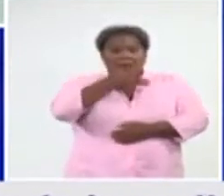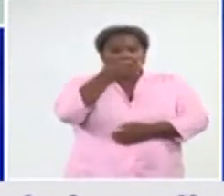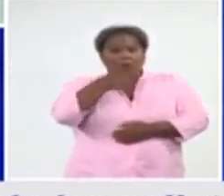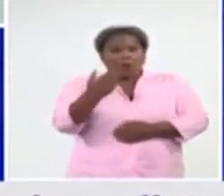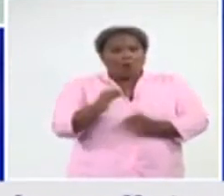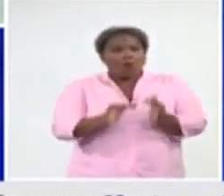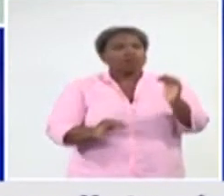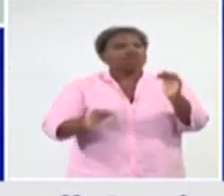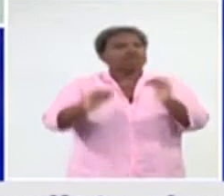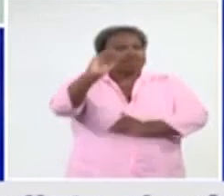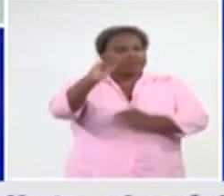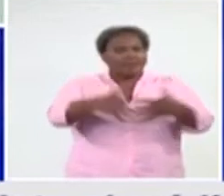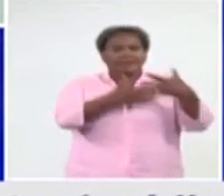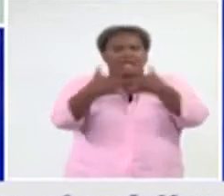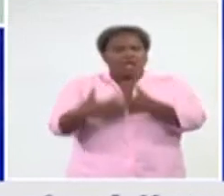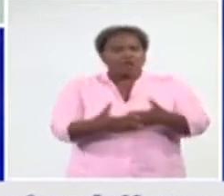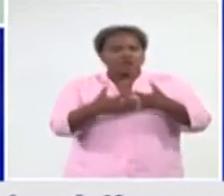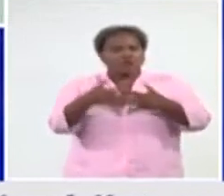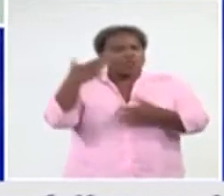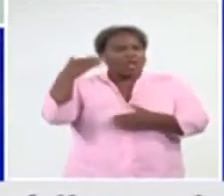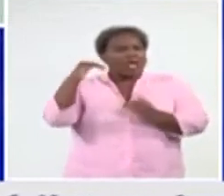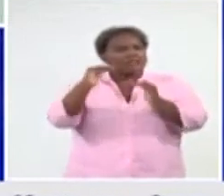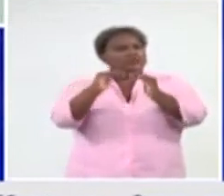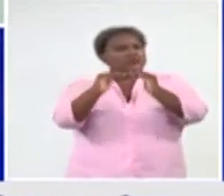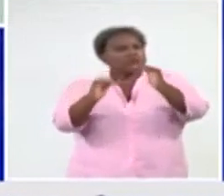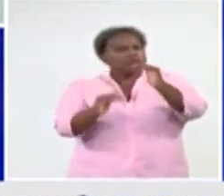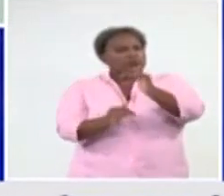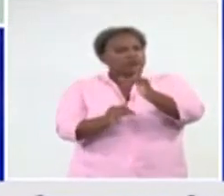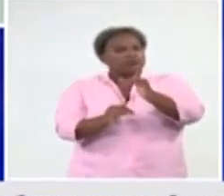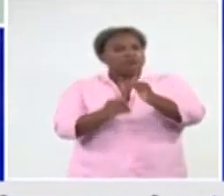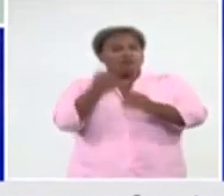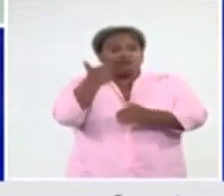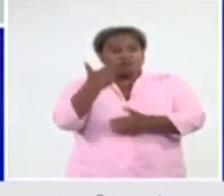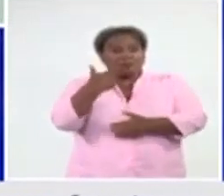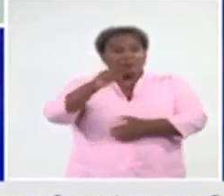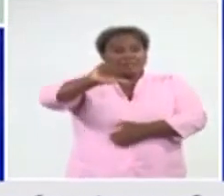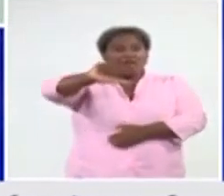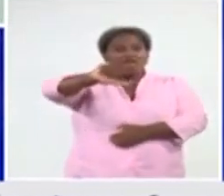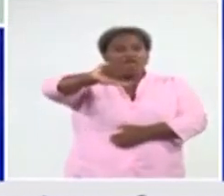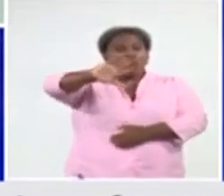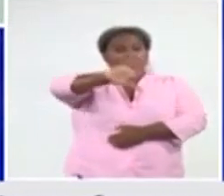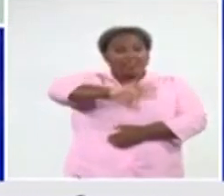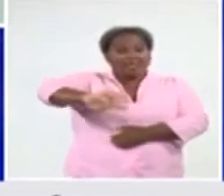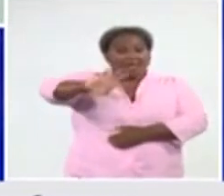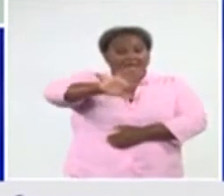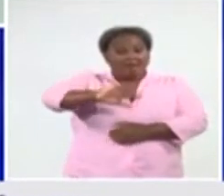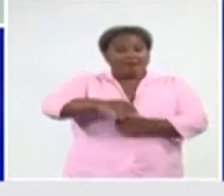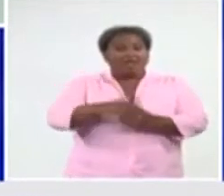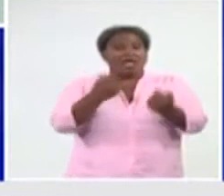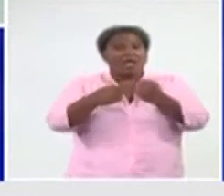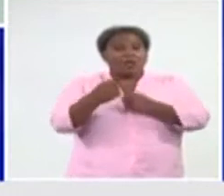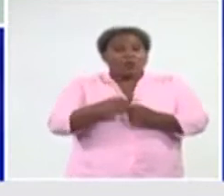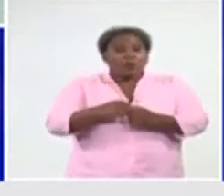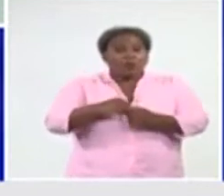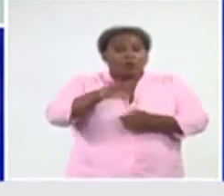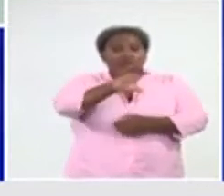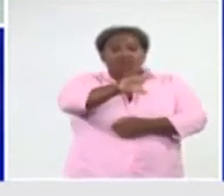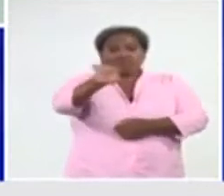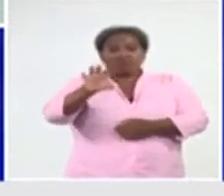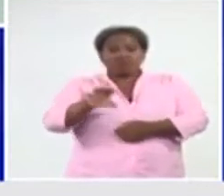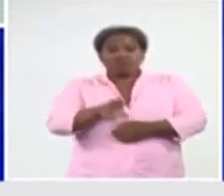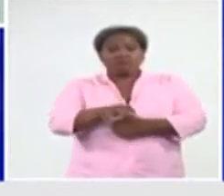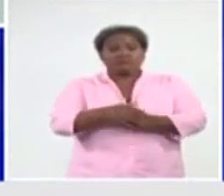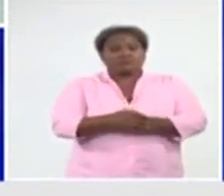incremento fundamentalmente en la Florida, en algunos estados de este país. Brasil, que